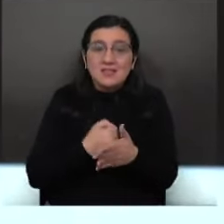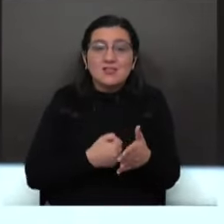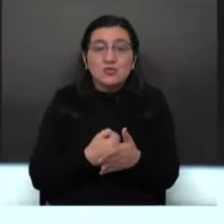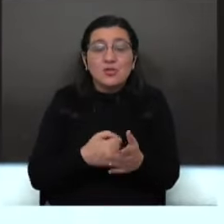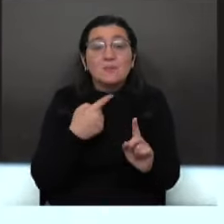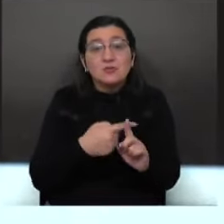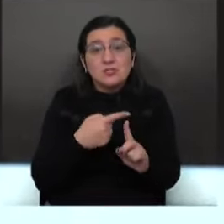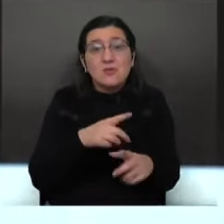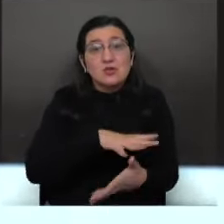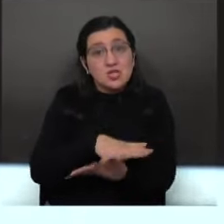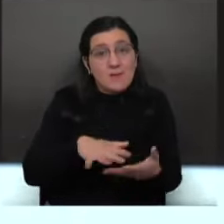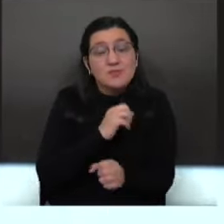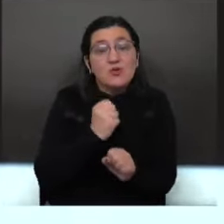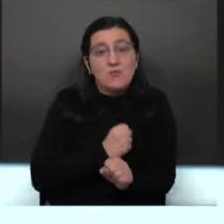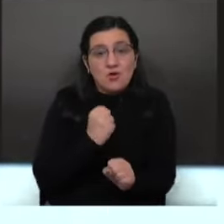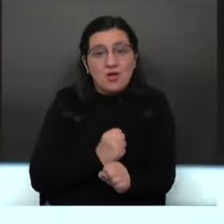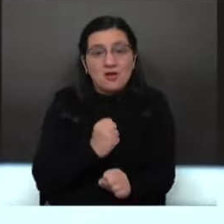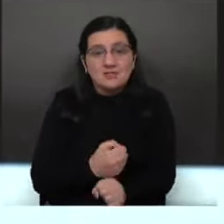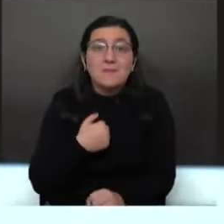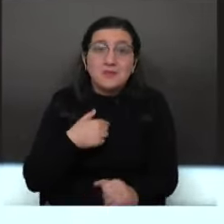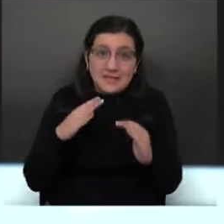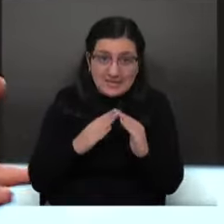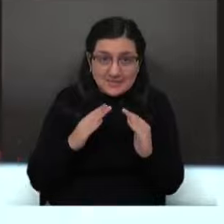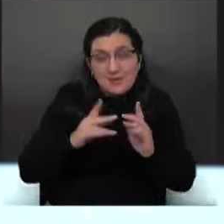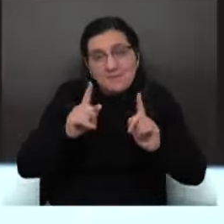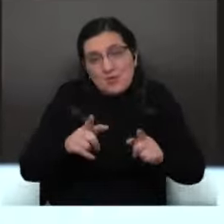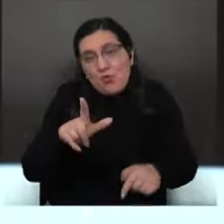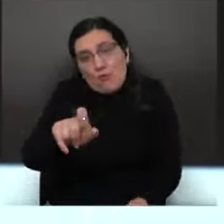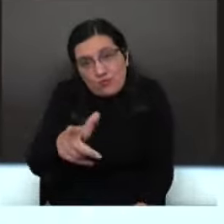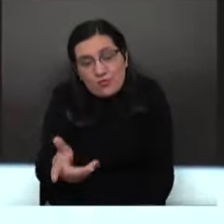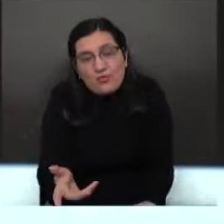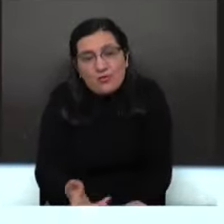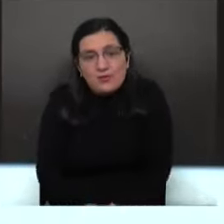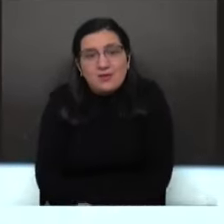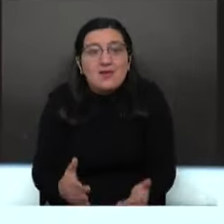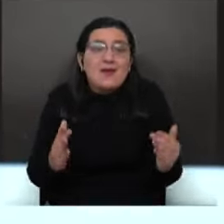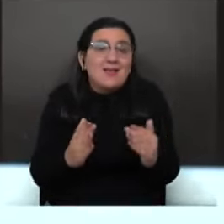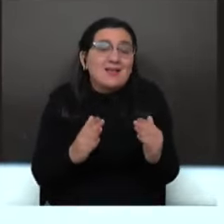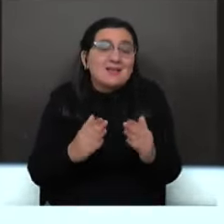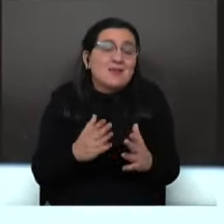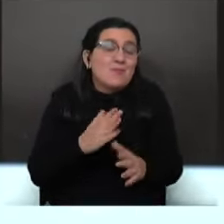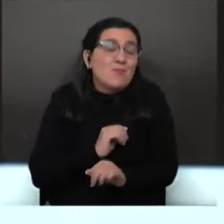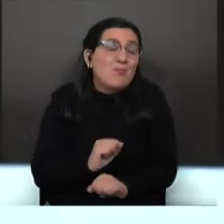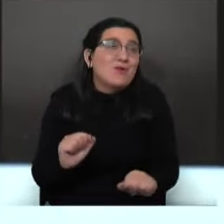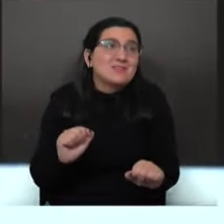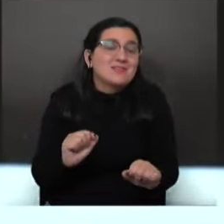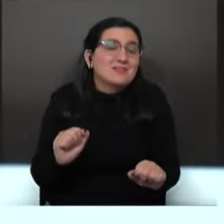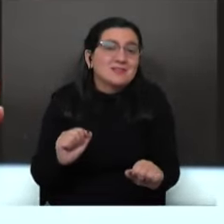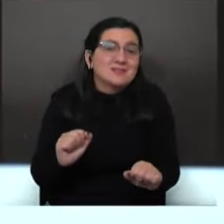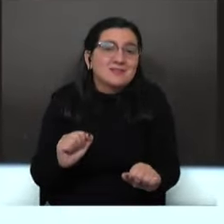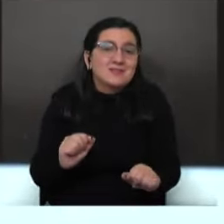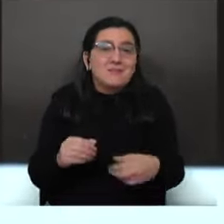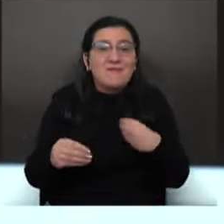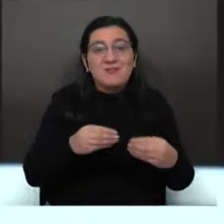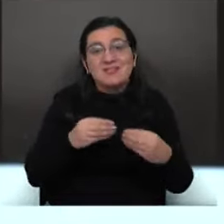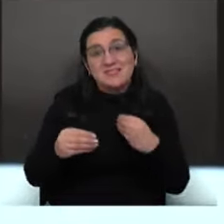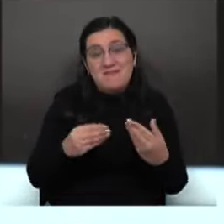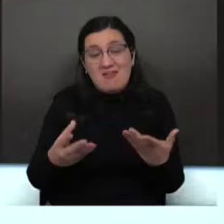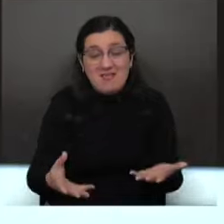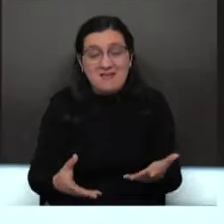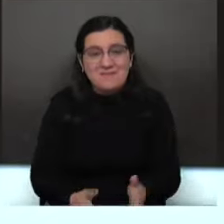humor en los ámbitos laborales en mi casa como todo no en la casa de uno uno puede ser un poco más